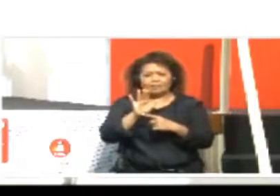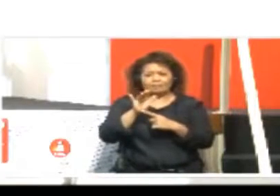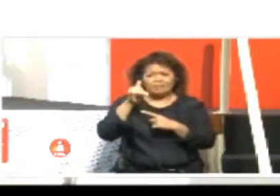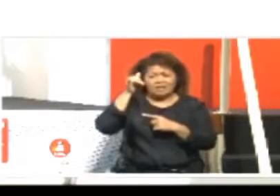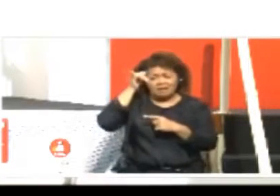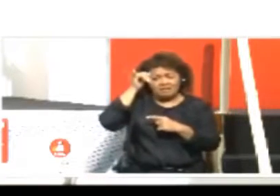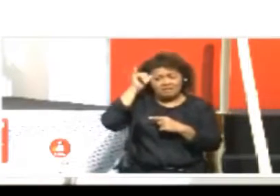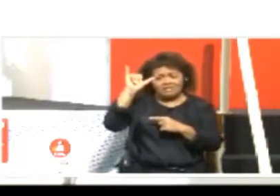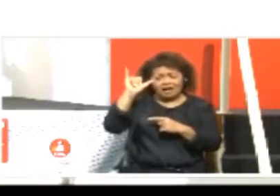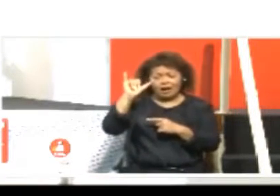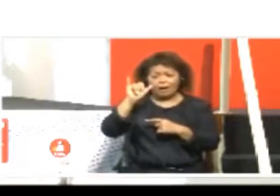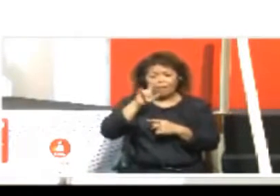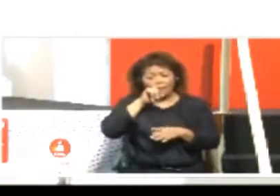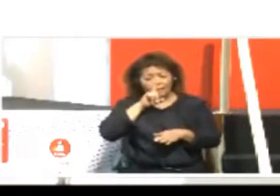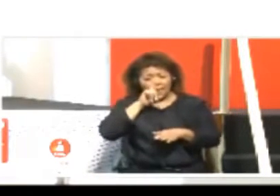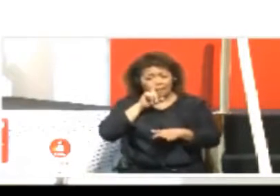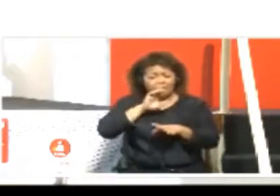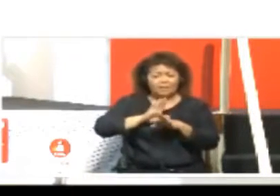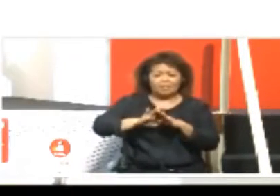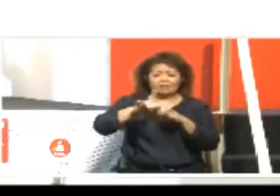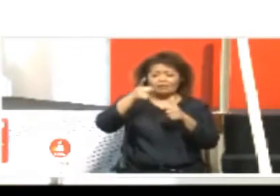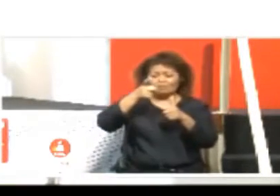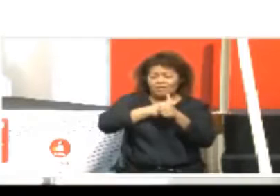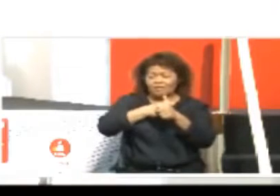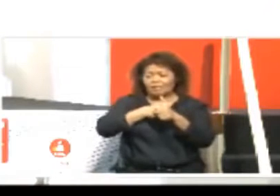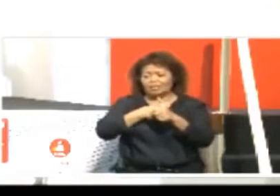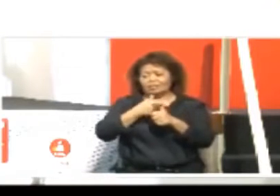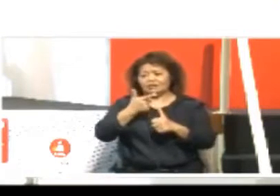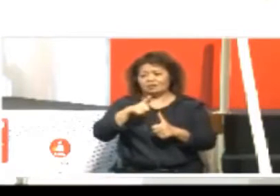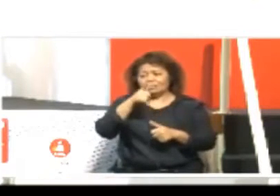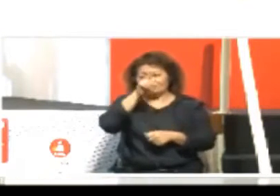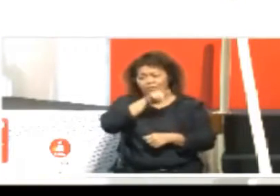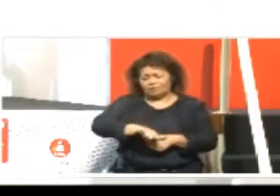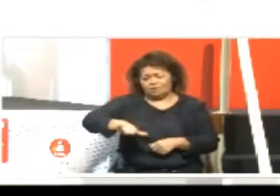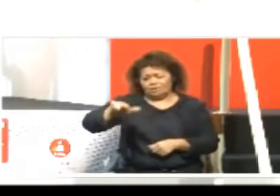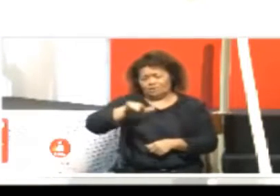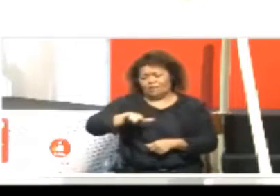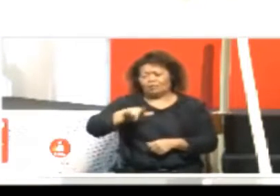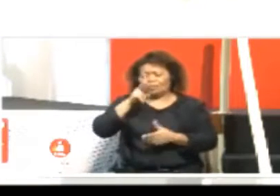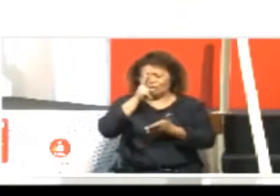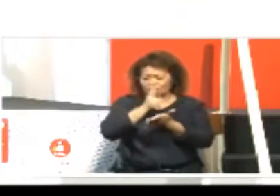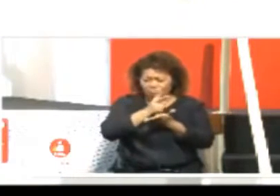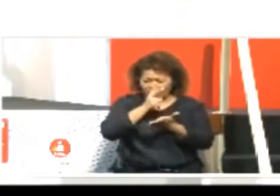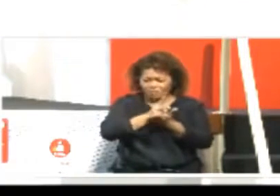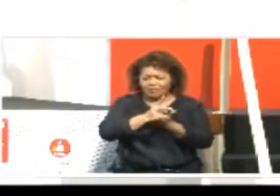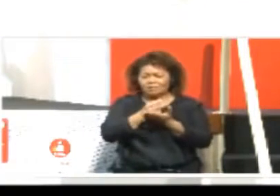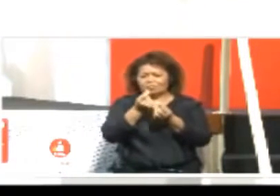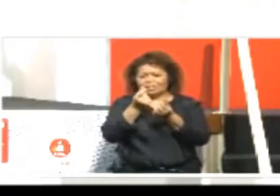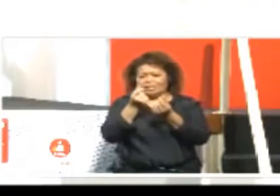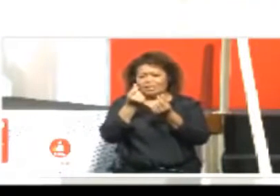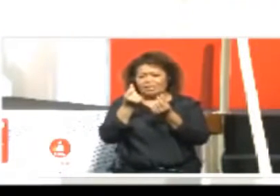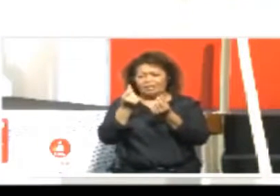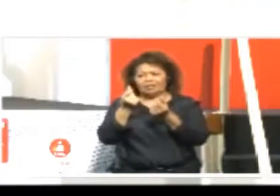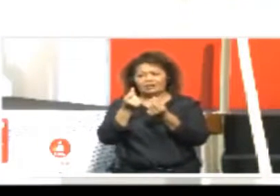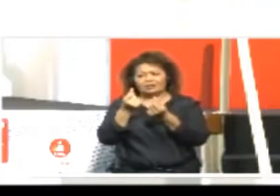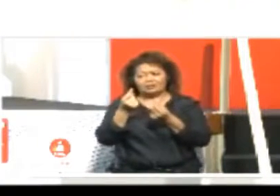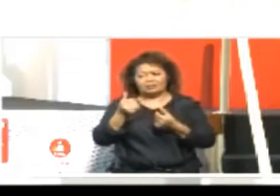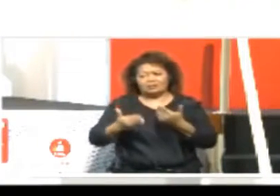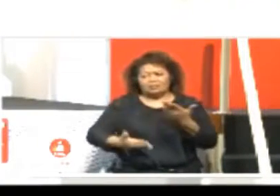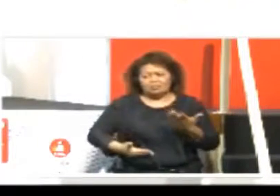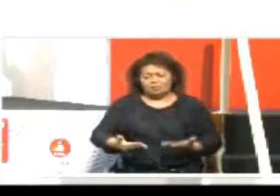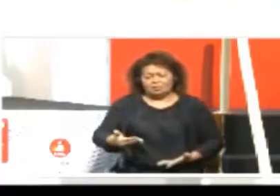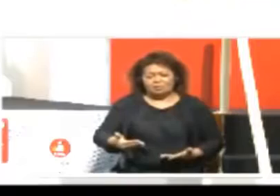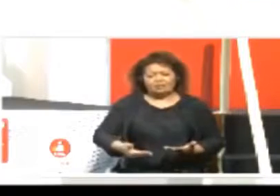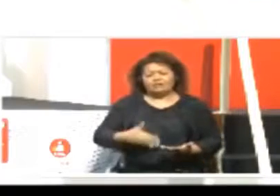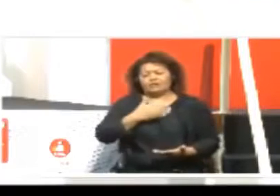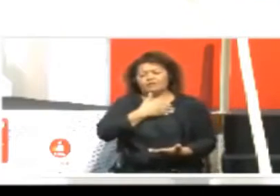de Ecuador. Siguieron gastando de igual manera en gastos operacionales y no tuvo el efecto que se esperaba. ¿Okay?